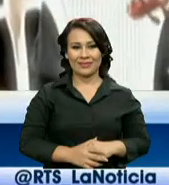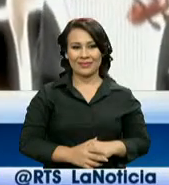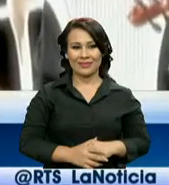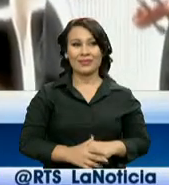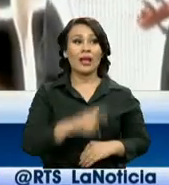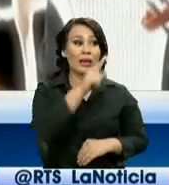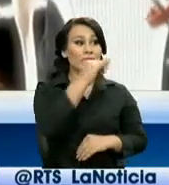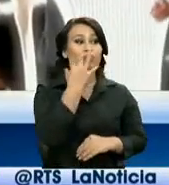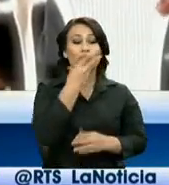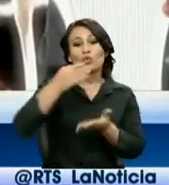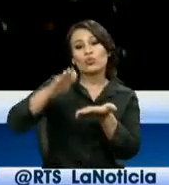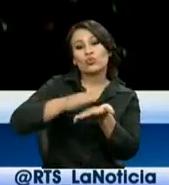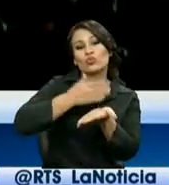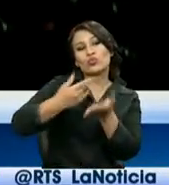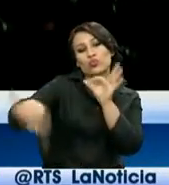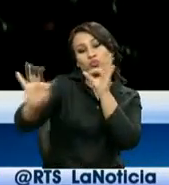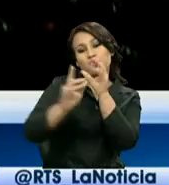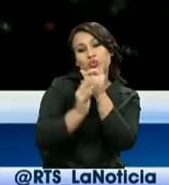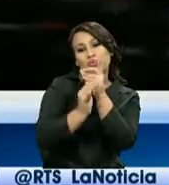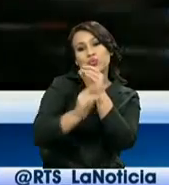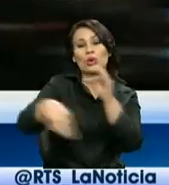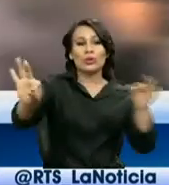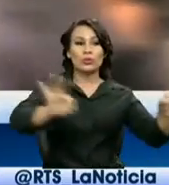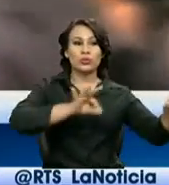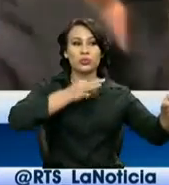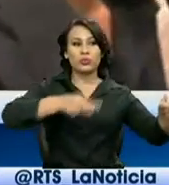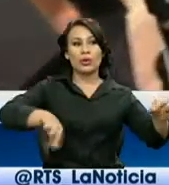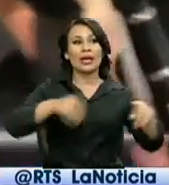Un show sin igual. Salsa.